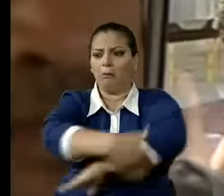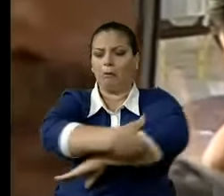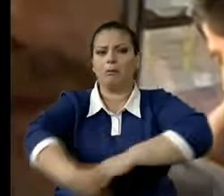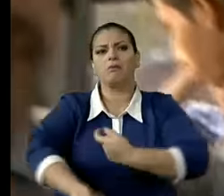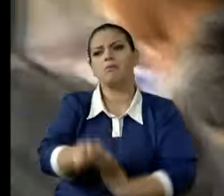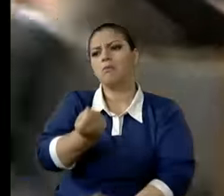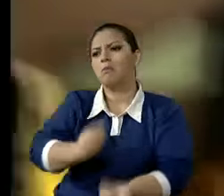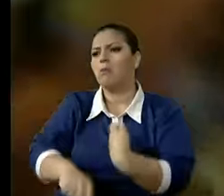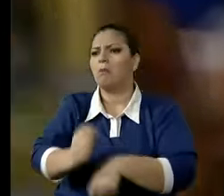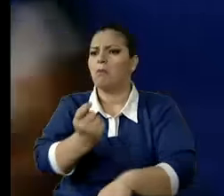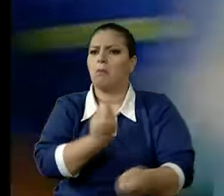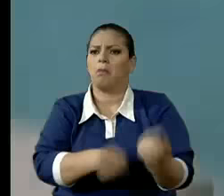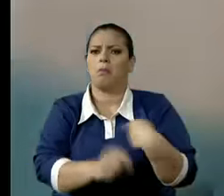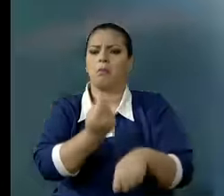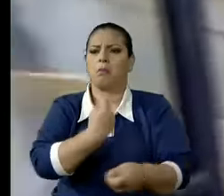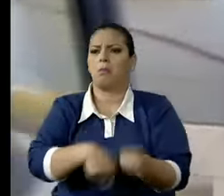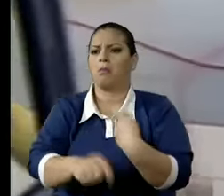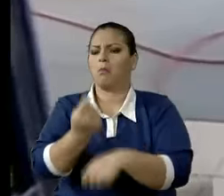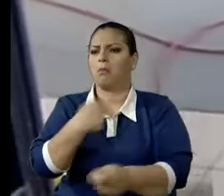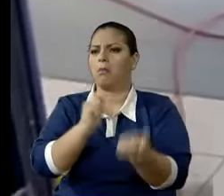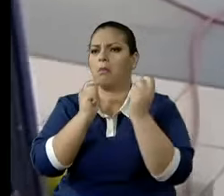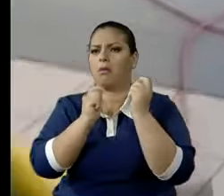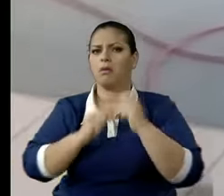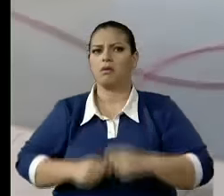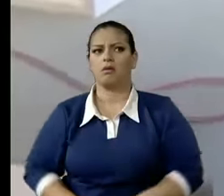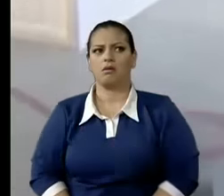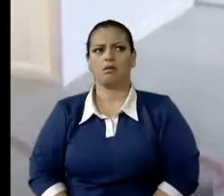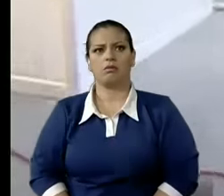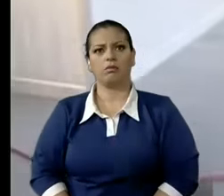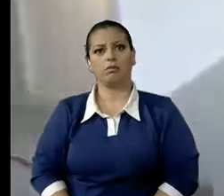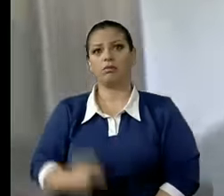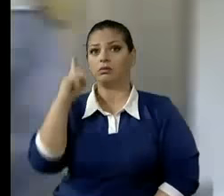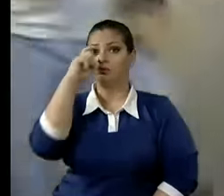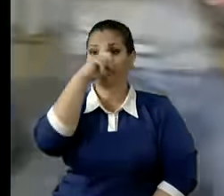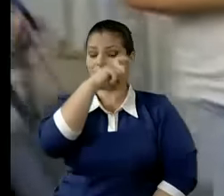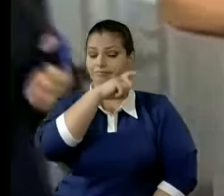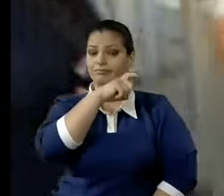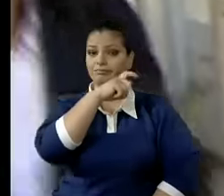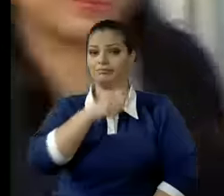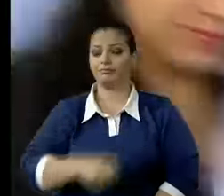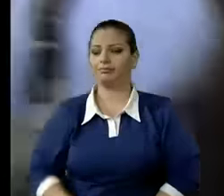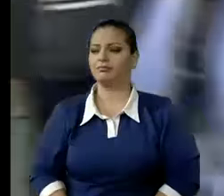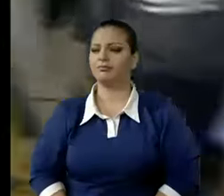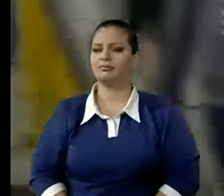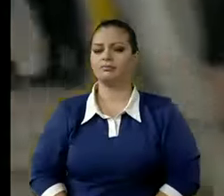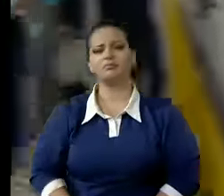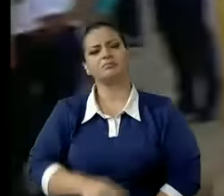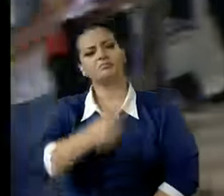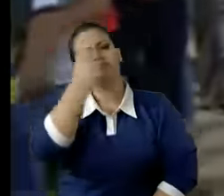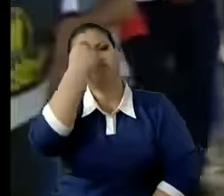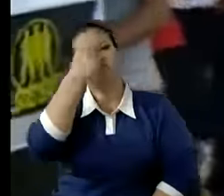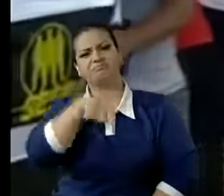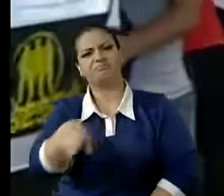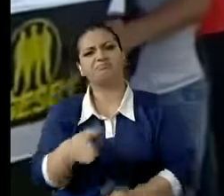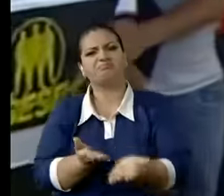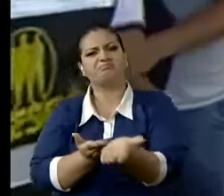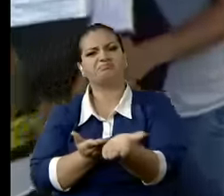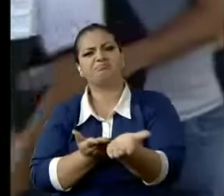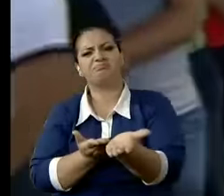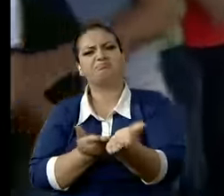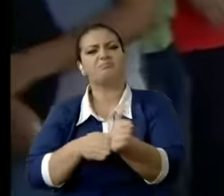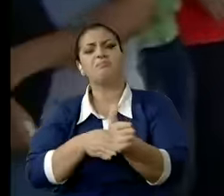para permitirles trabajar. Para no... Va a pegarle durísimo en el bolsillo de la gente. Ah, ya, ok. Amigo, ¿alguna sugerencia